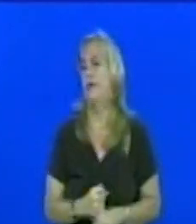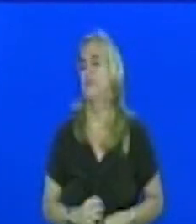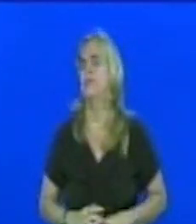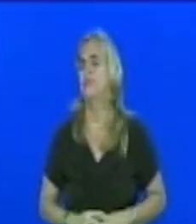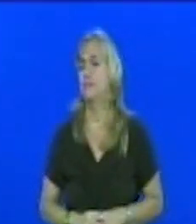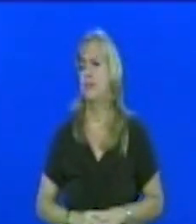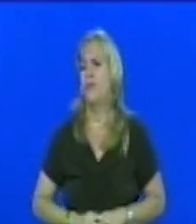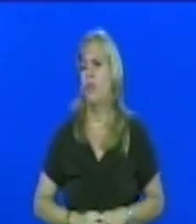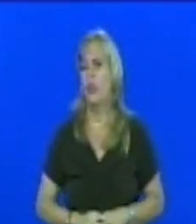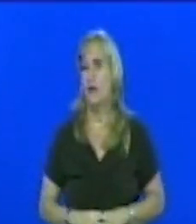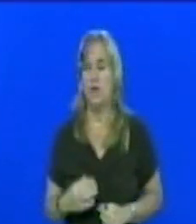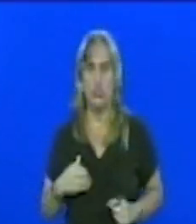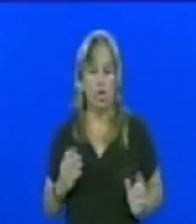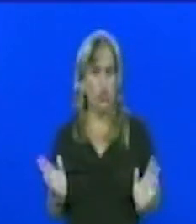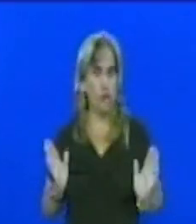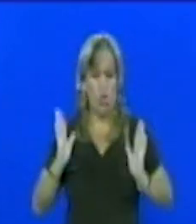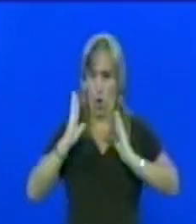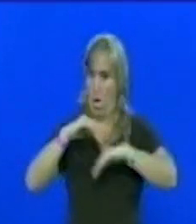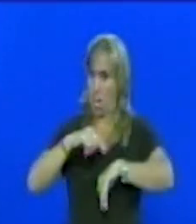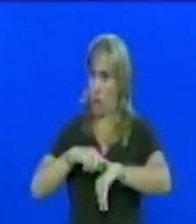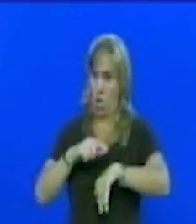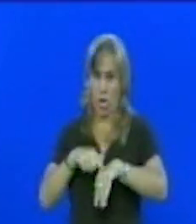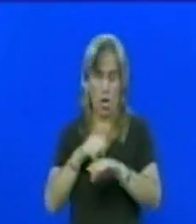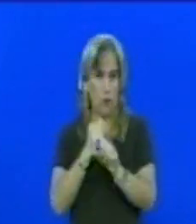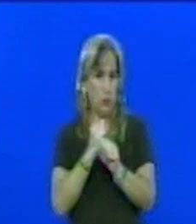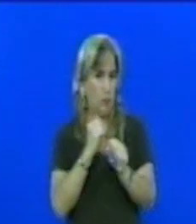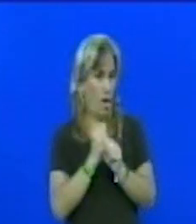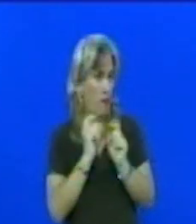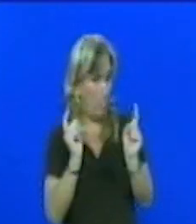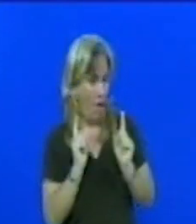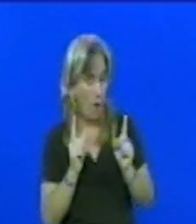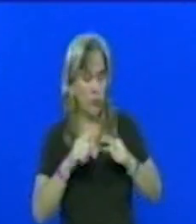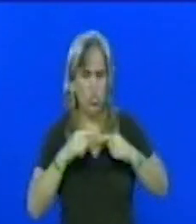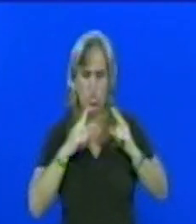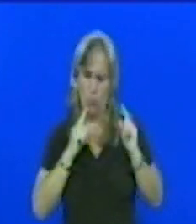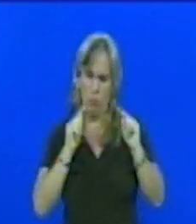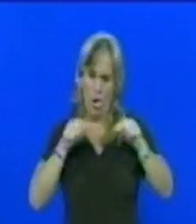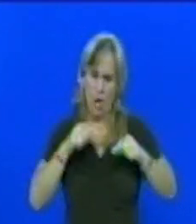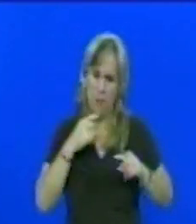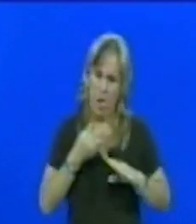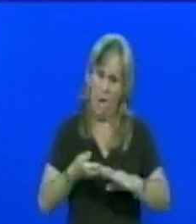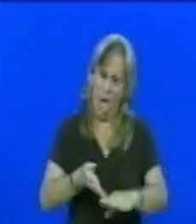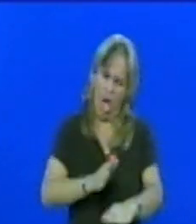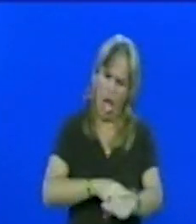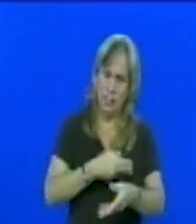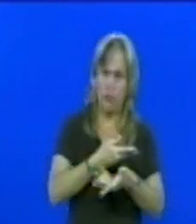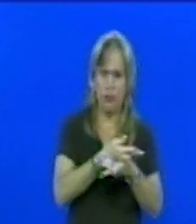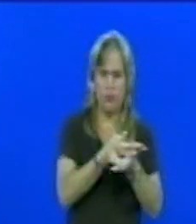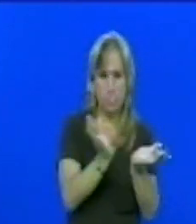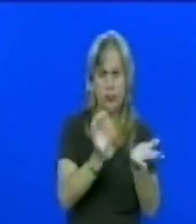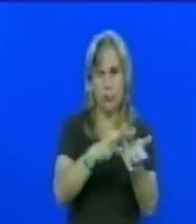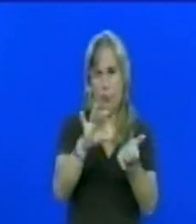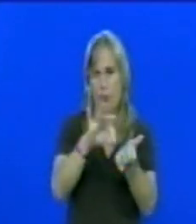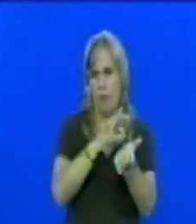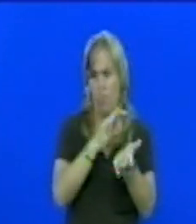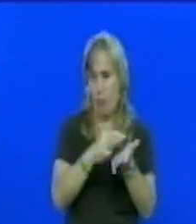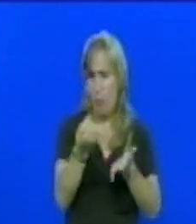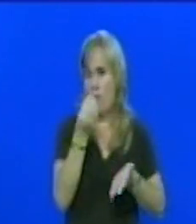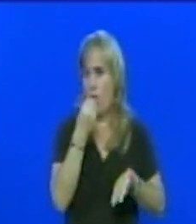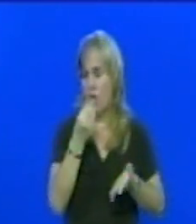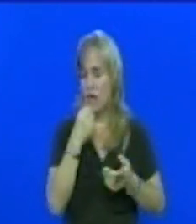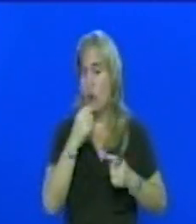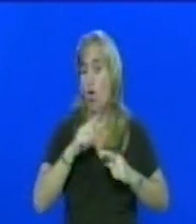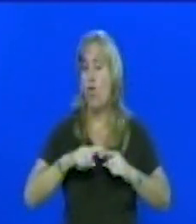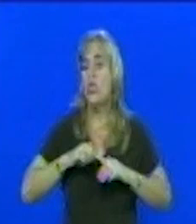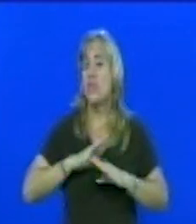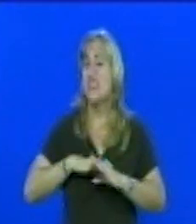nosotros no tenemos horario para esto y queremos darle presencia lo más antes posible para que llegue a la bodega continuamente con eso